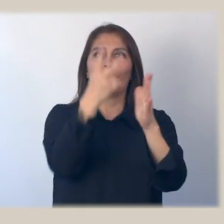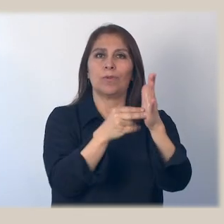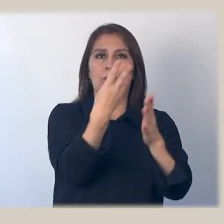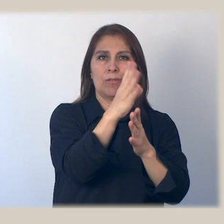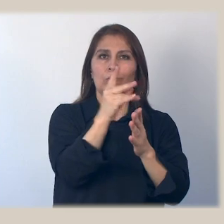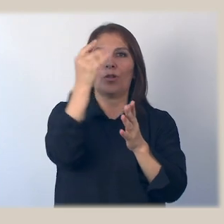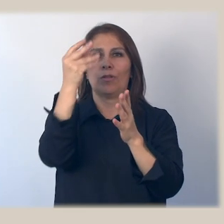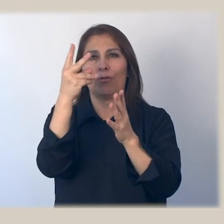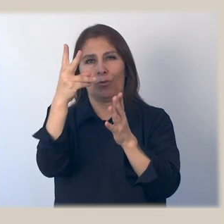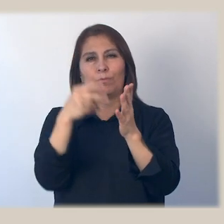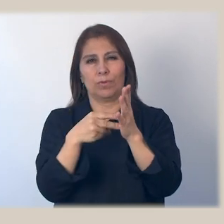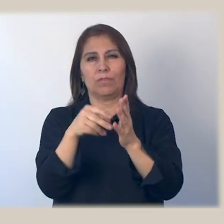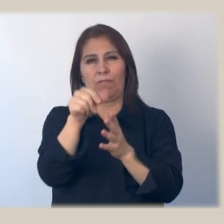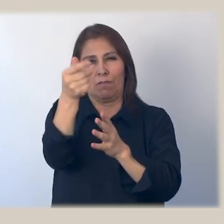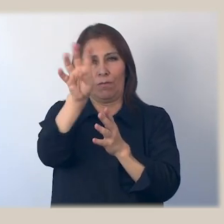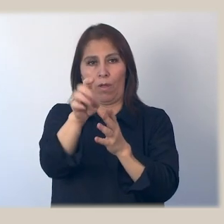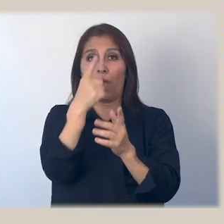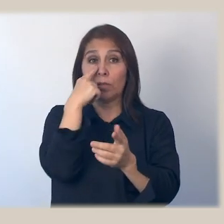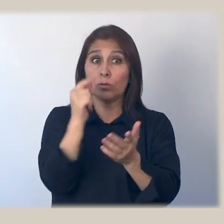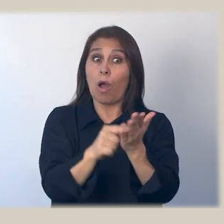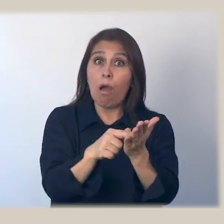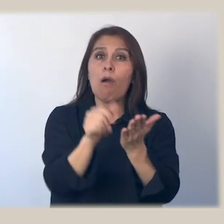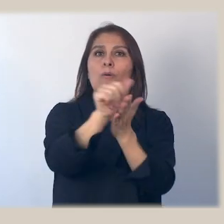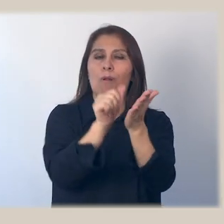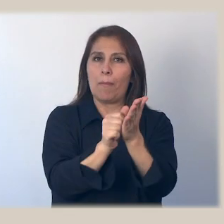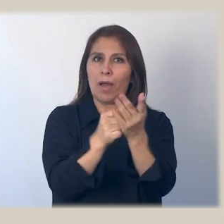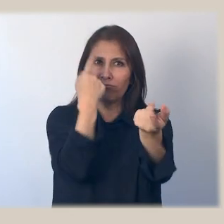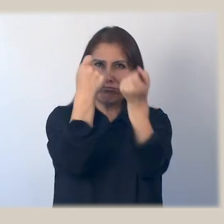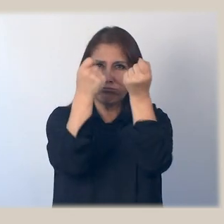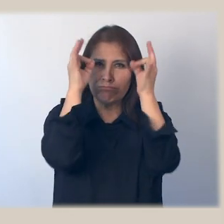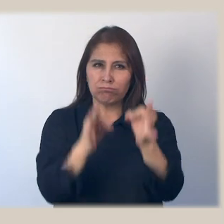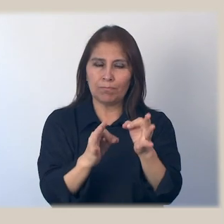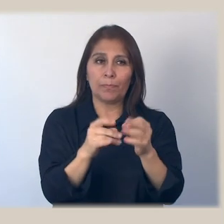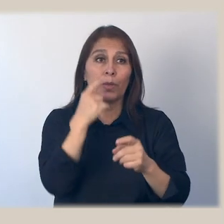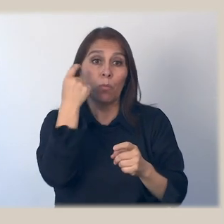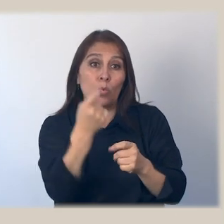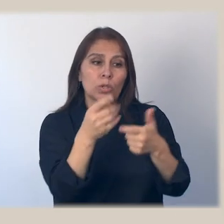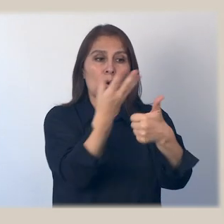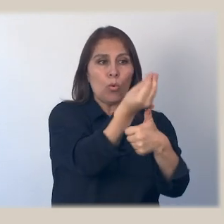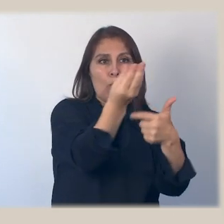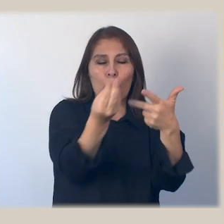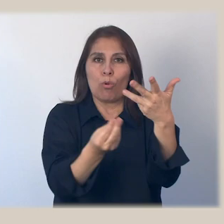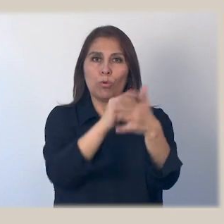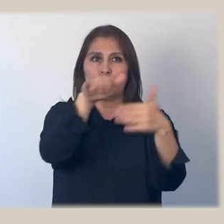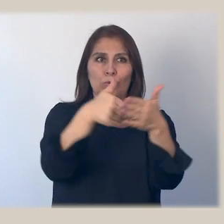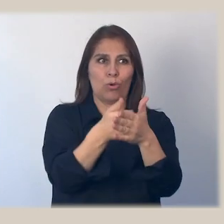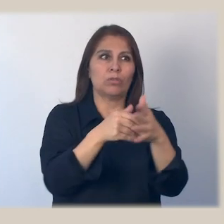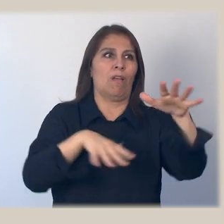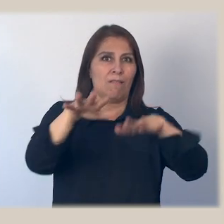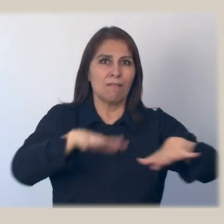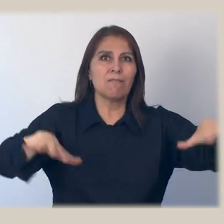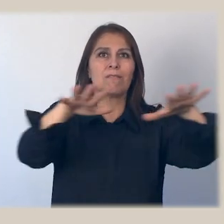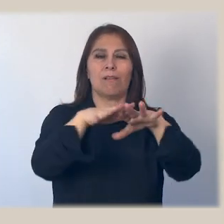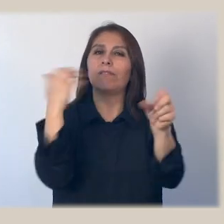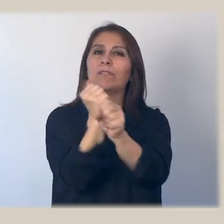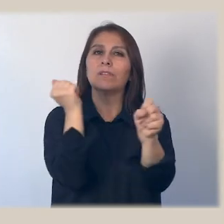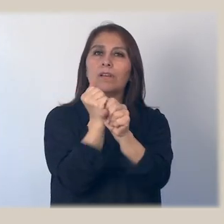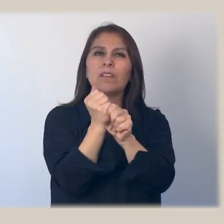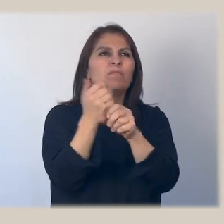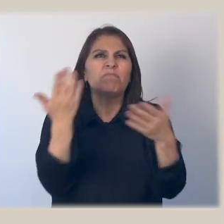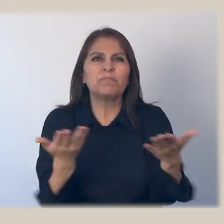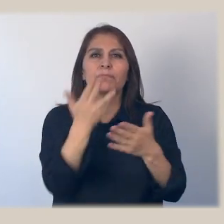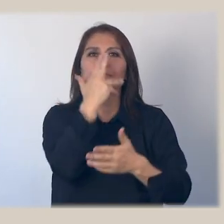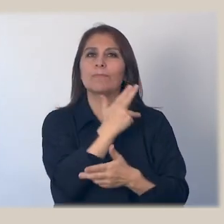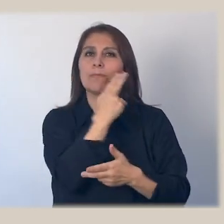2014-2019 como un programa estratégico y se busca que, en diferentes dependencias, grupos de trabajo y escenarios, se trabaje en torno a